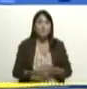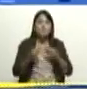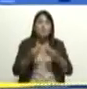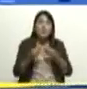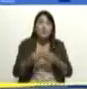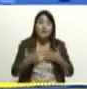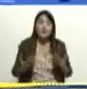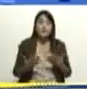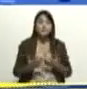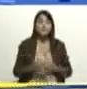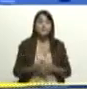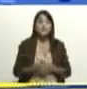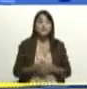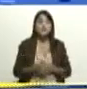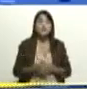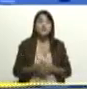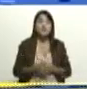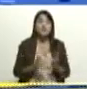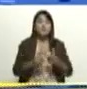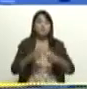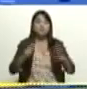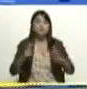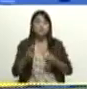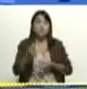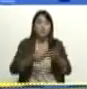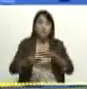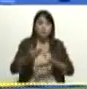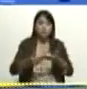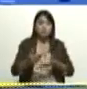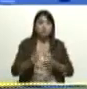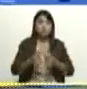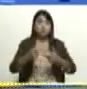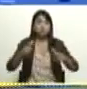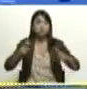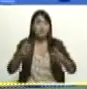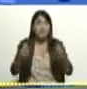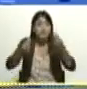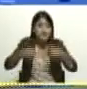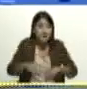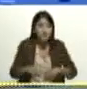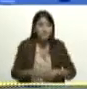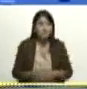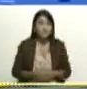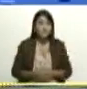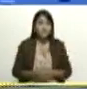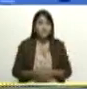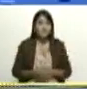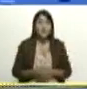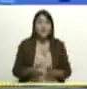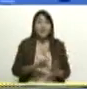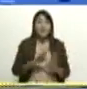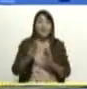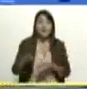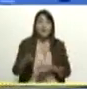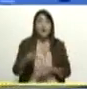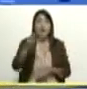crecimiento mucho más allá del petróleo, que apuntara a la satisfacción de las